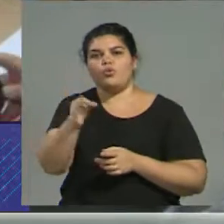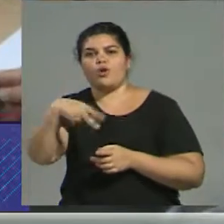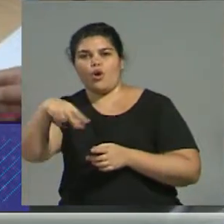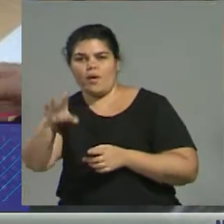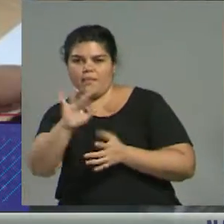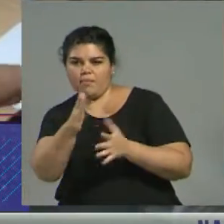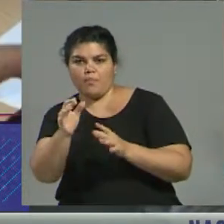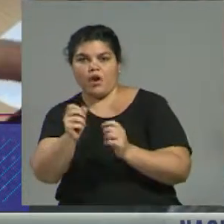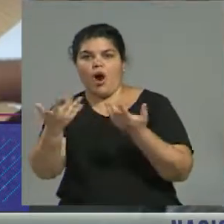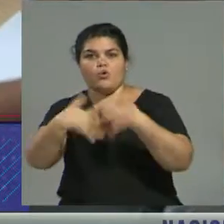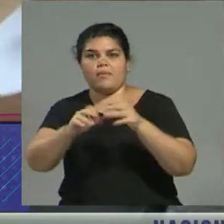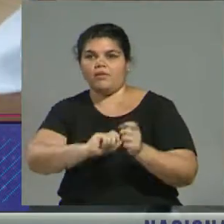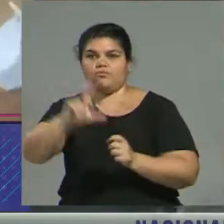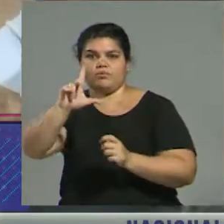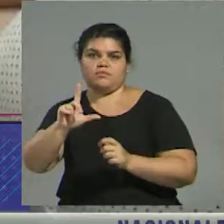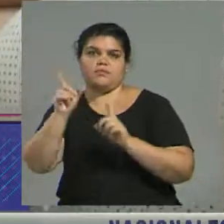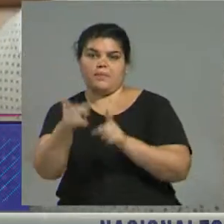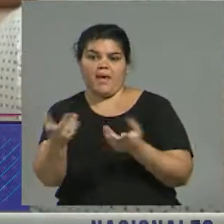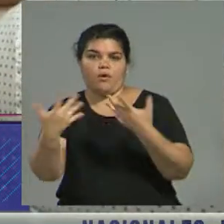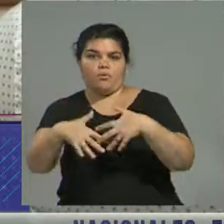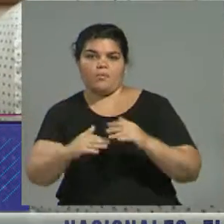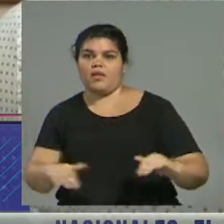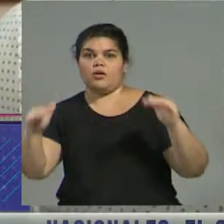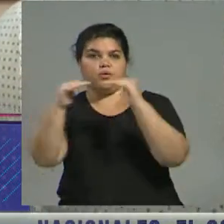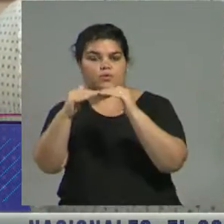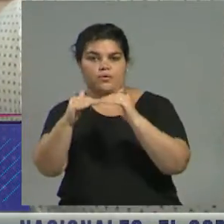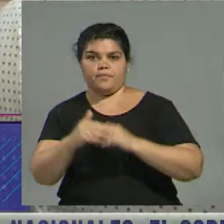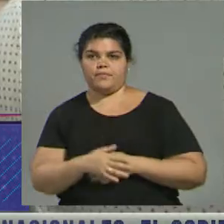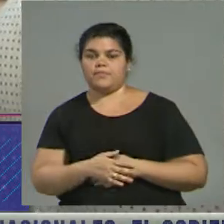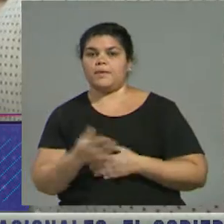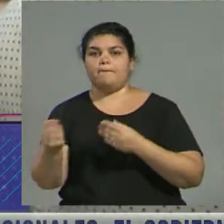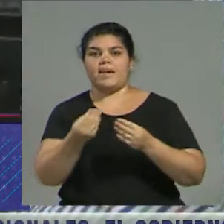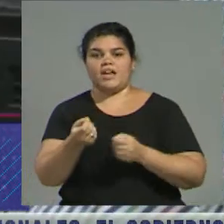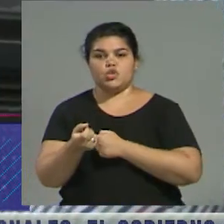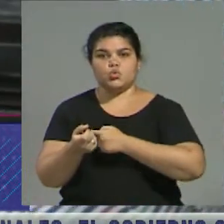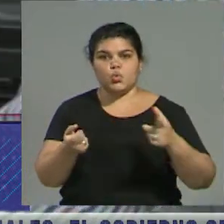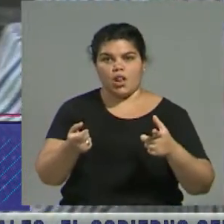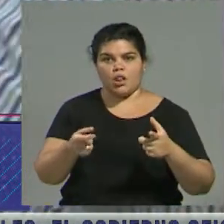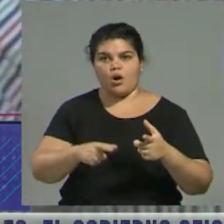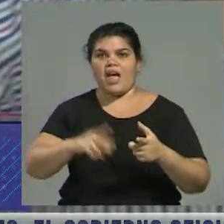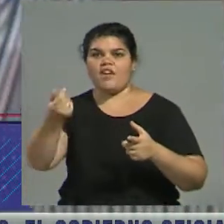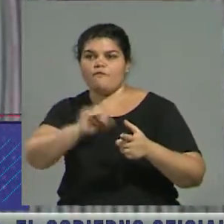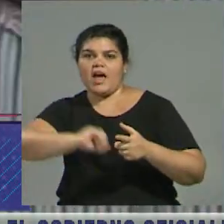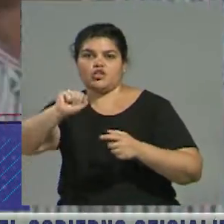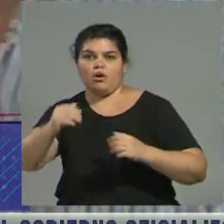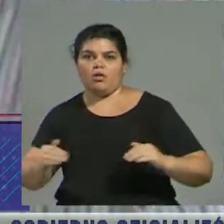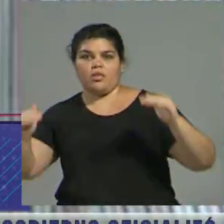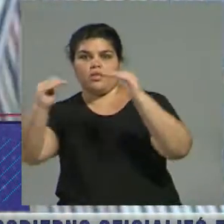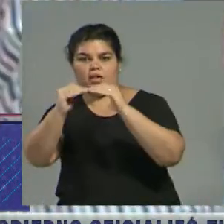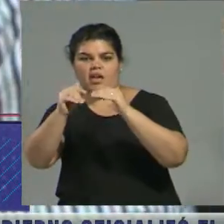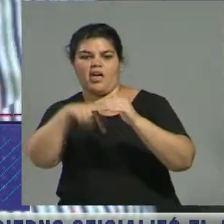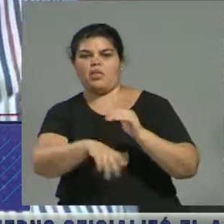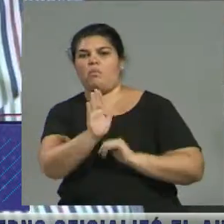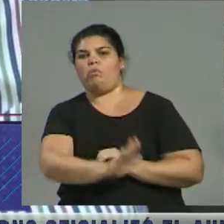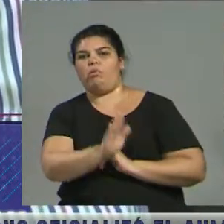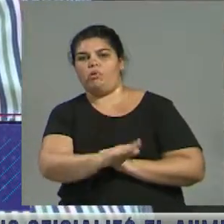inflación que se ha dado en esos últimos meses, como para que el salario de los trabajadores no se termine desvalorizando. Suele ocurrir que, acordado